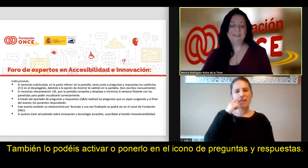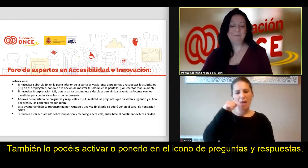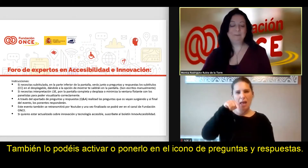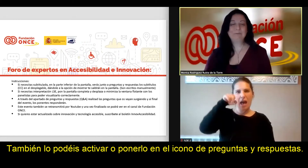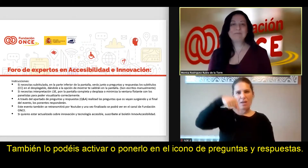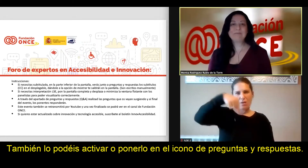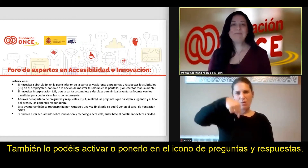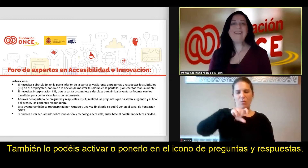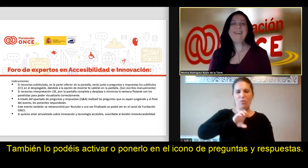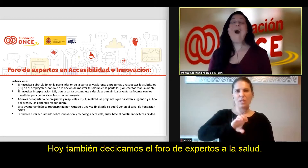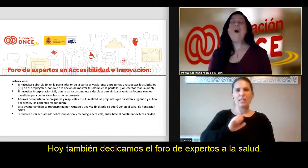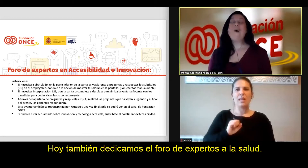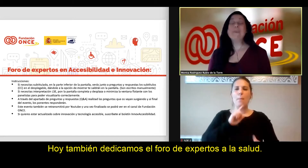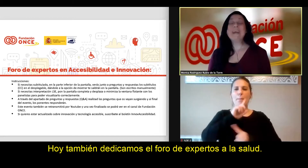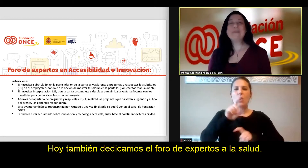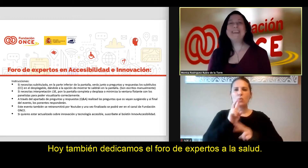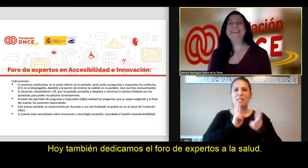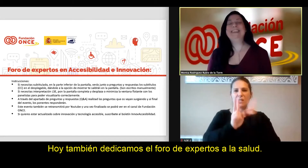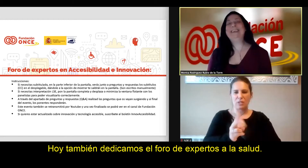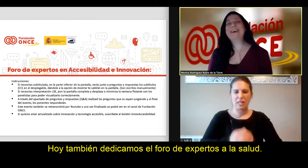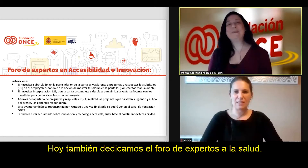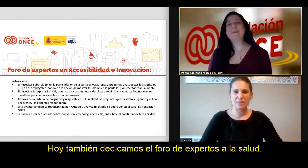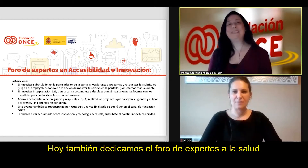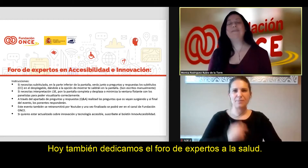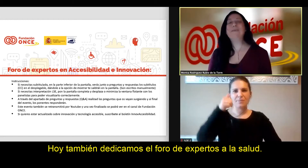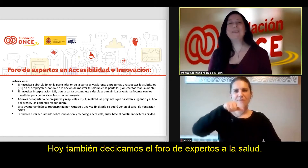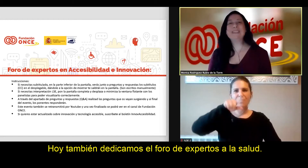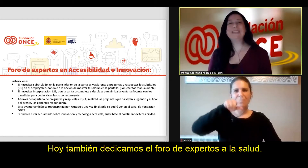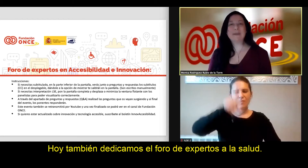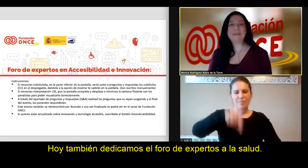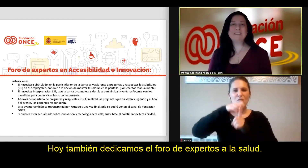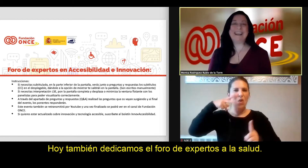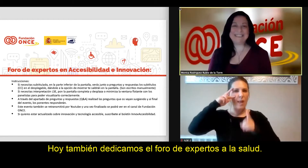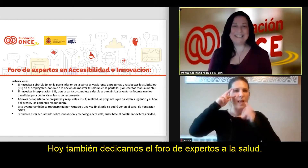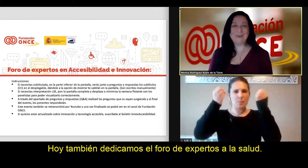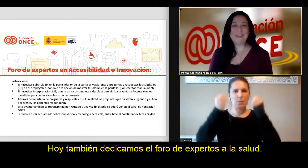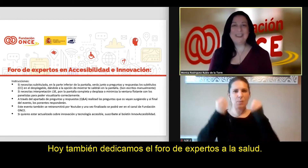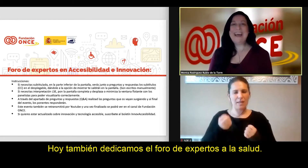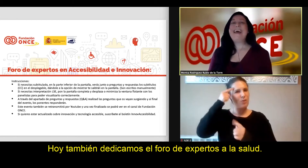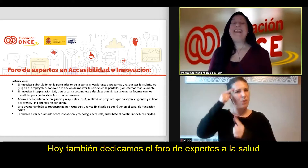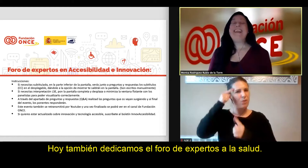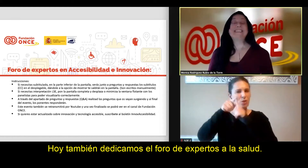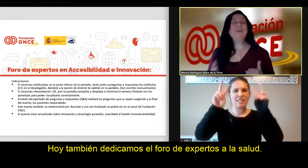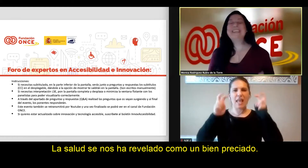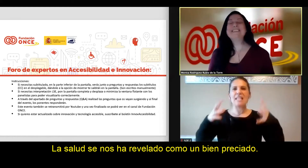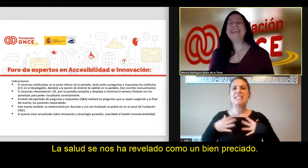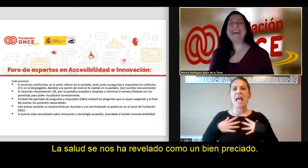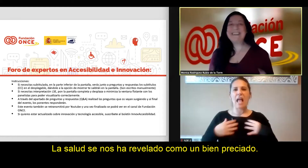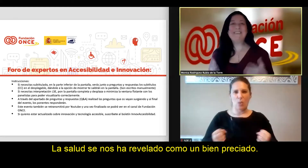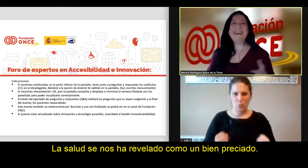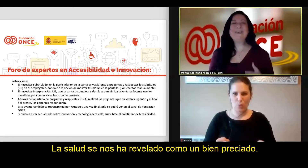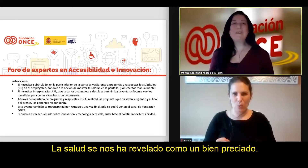respuestas. Hoy también dedicamos el foro de expertos a la salud. La salud se nos